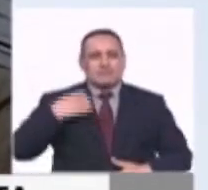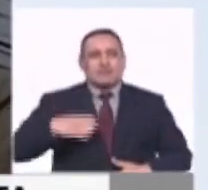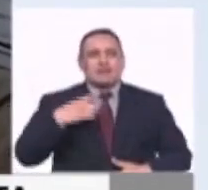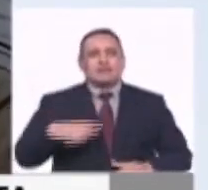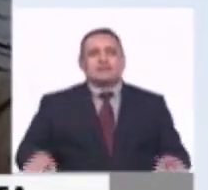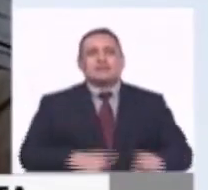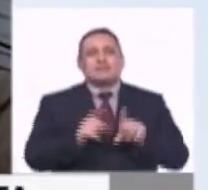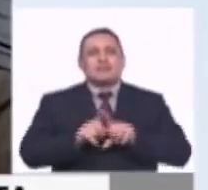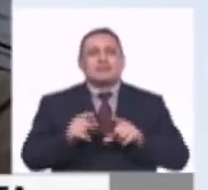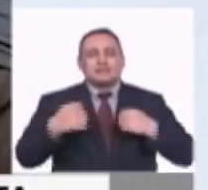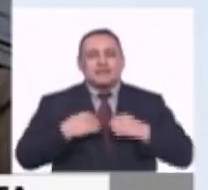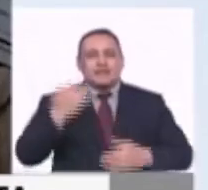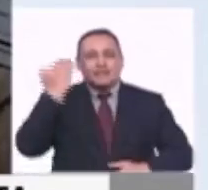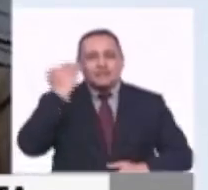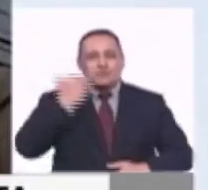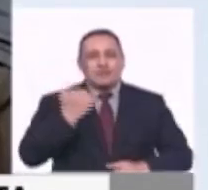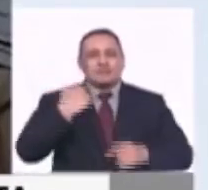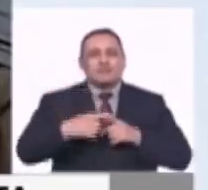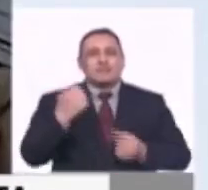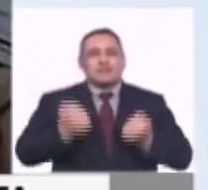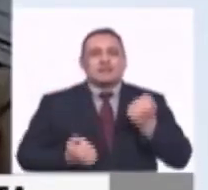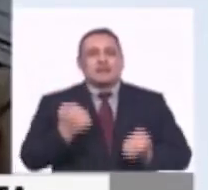la antigüedad de los vehículos.